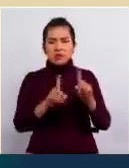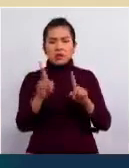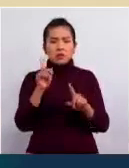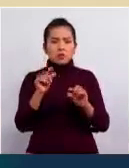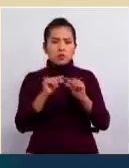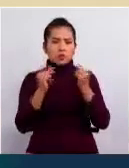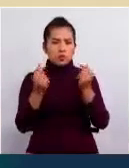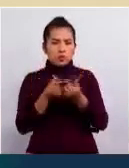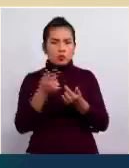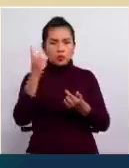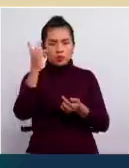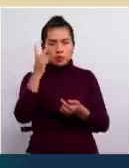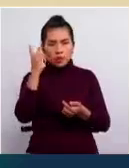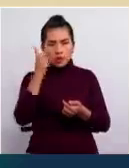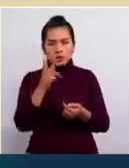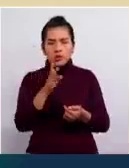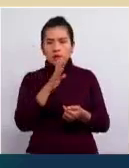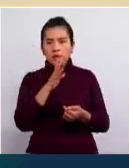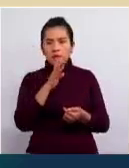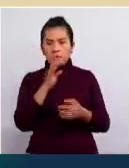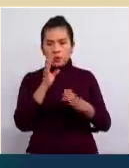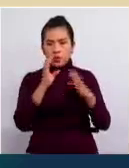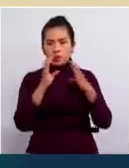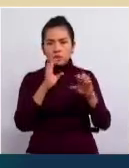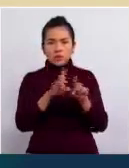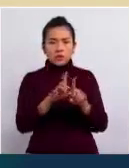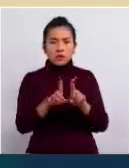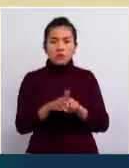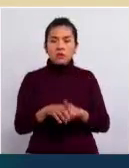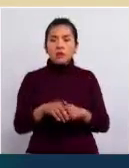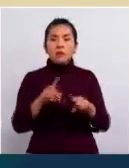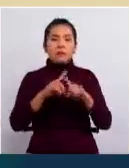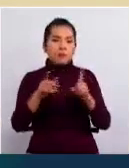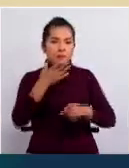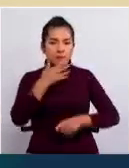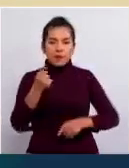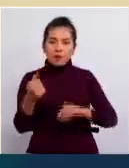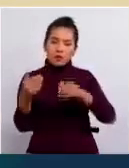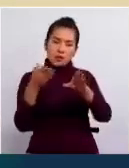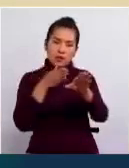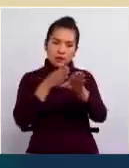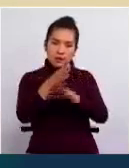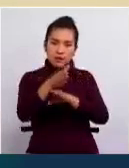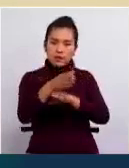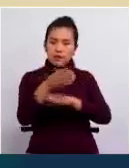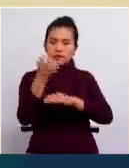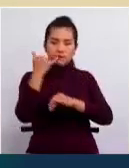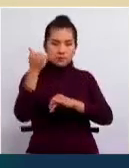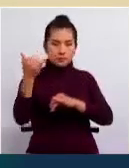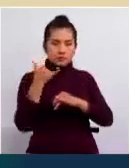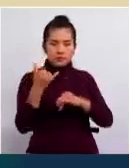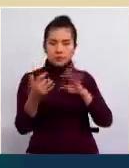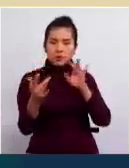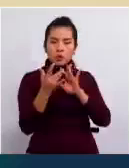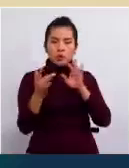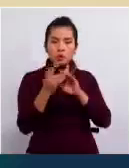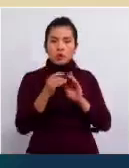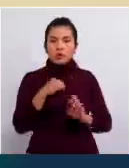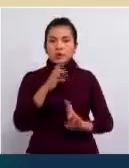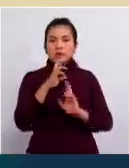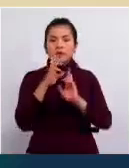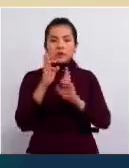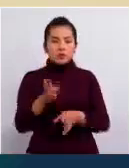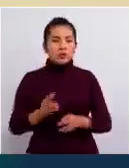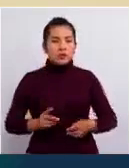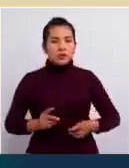de comunicación el día de hoy. Y en todo caso, si tiene alguna duda o consulta, nosotros podemos